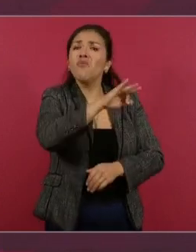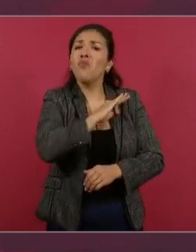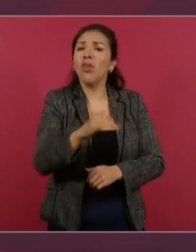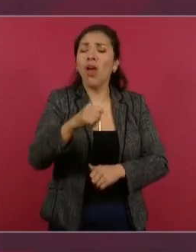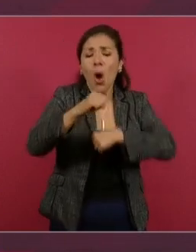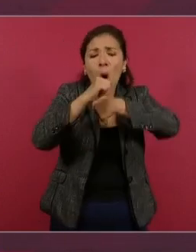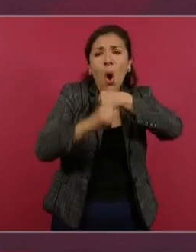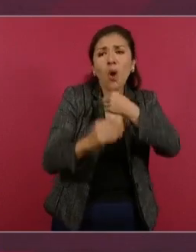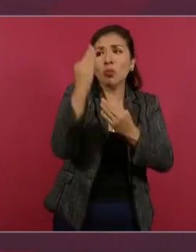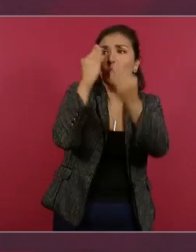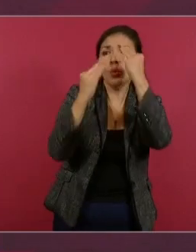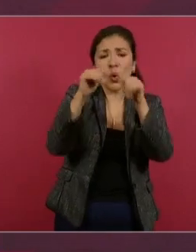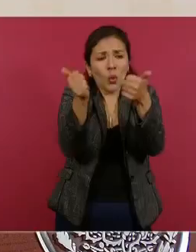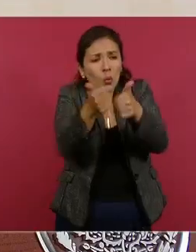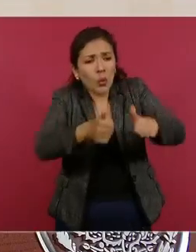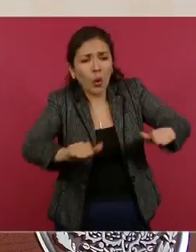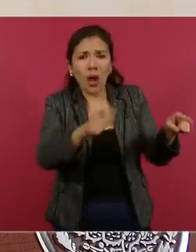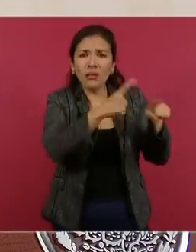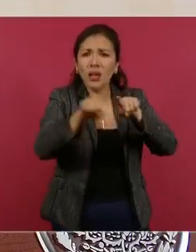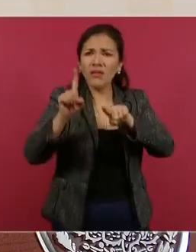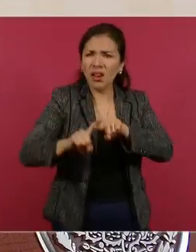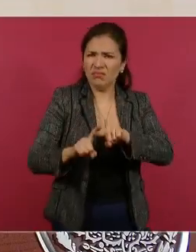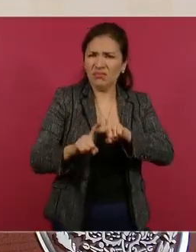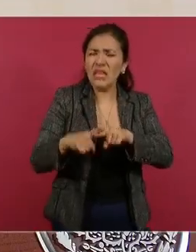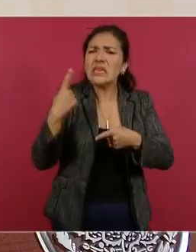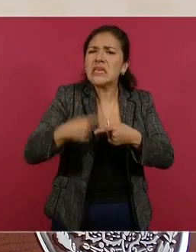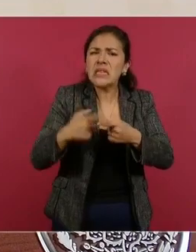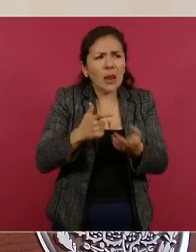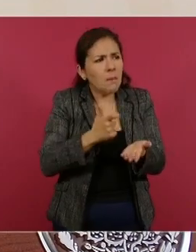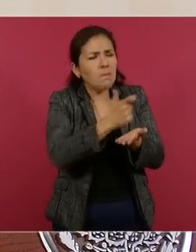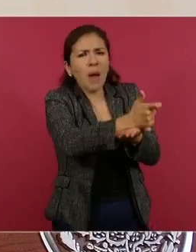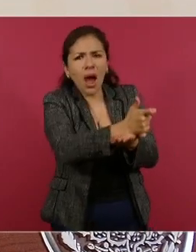plástica a costillas del erario.